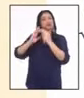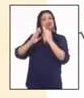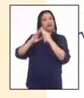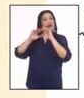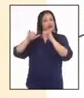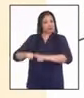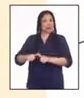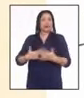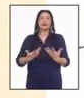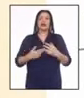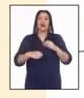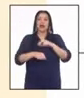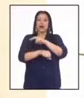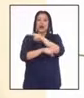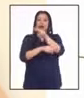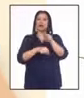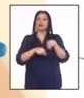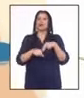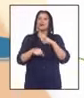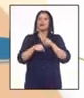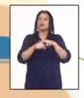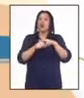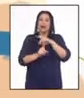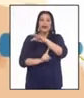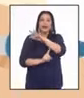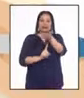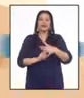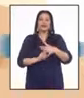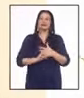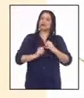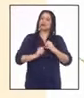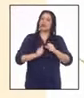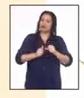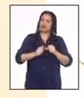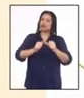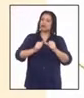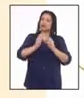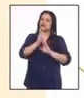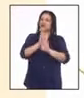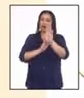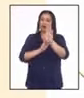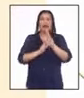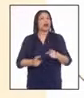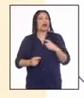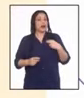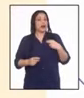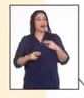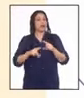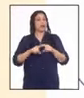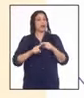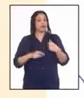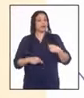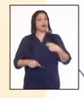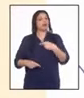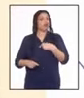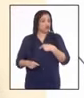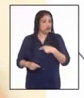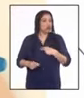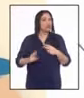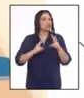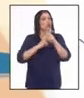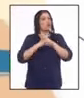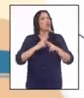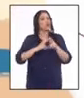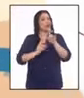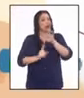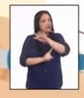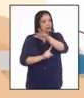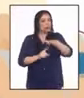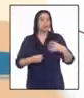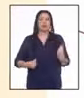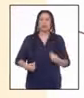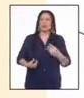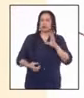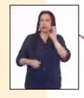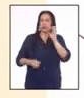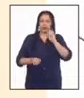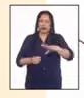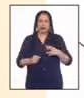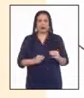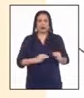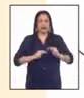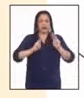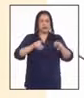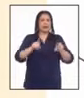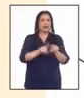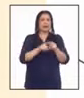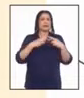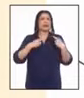se sana. Ahora depende de nosotros seguir cuidándola. De lo contrario, la basura que termina en el mar y en los ríos daña a